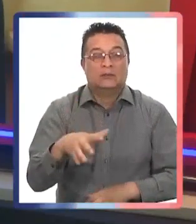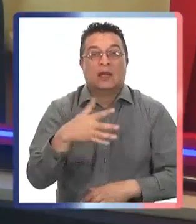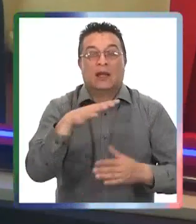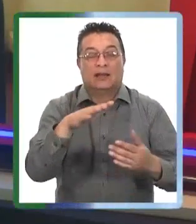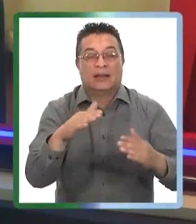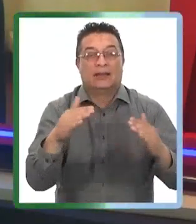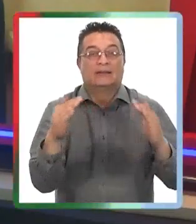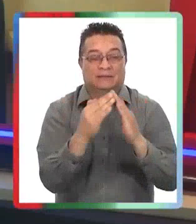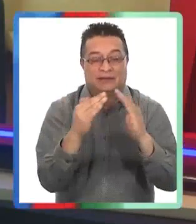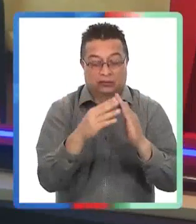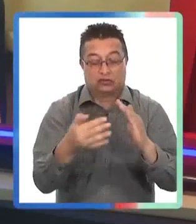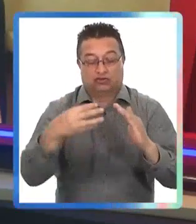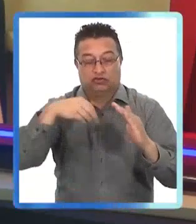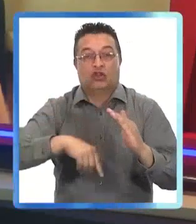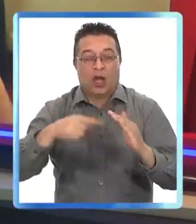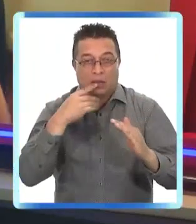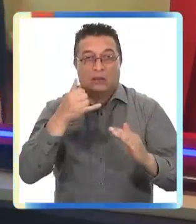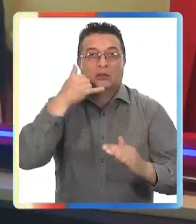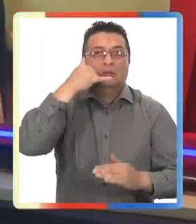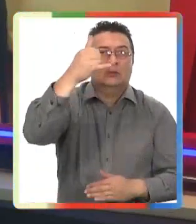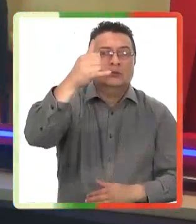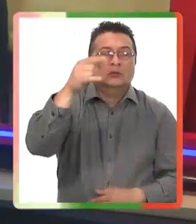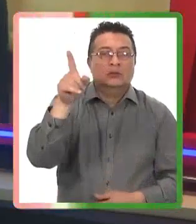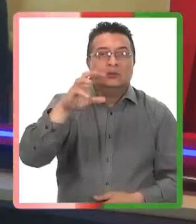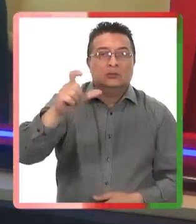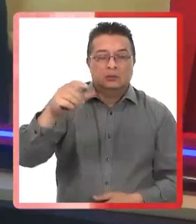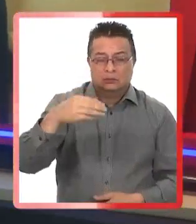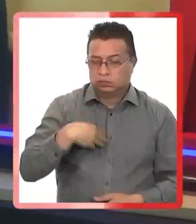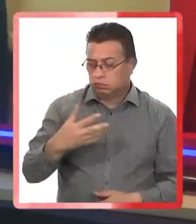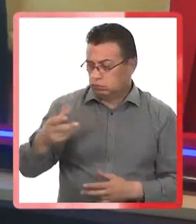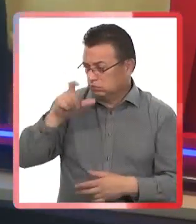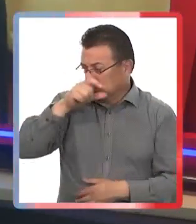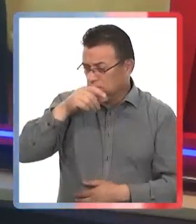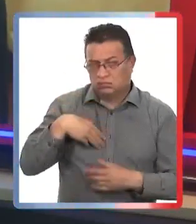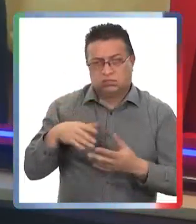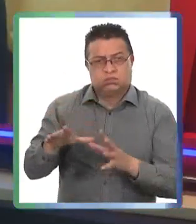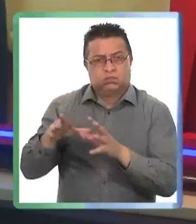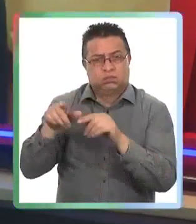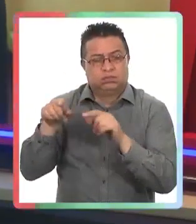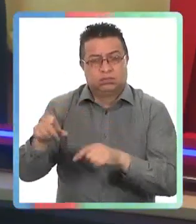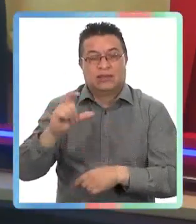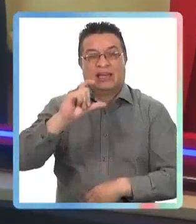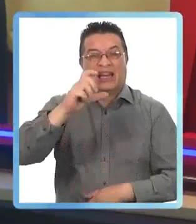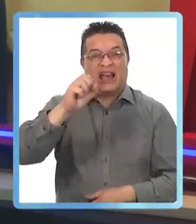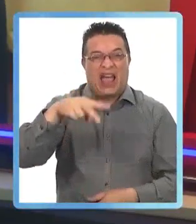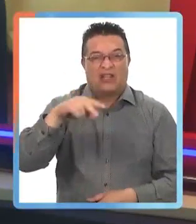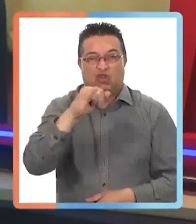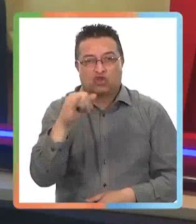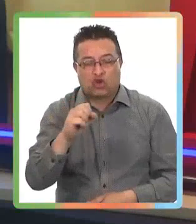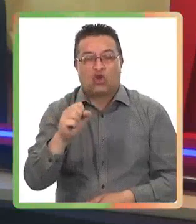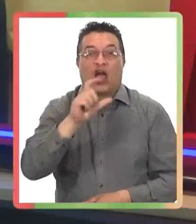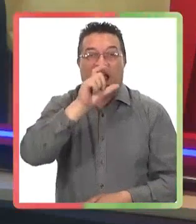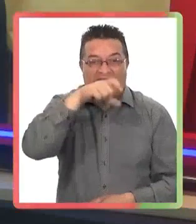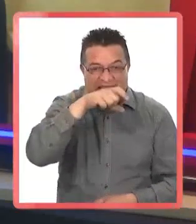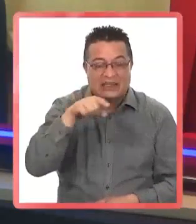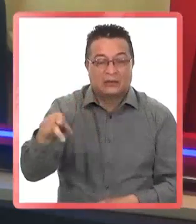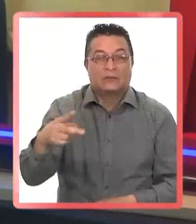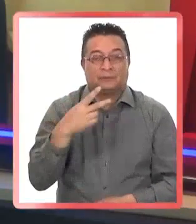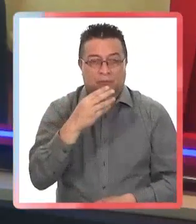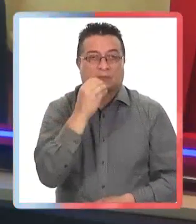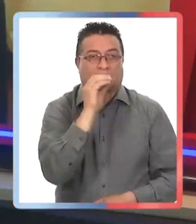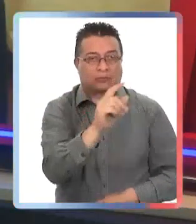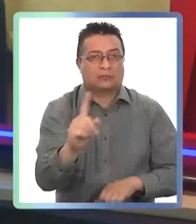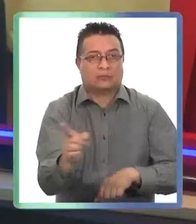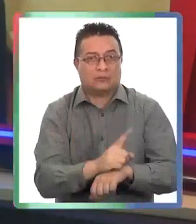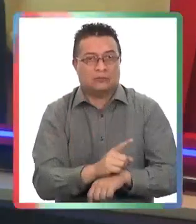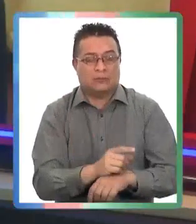aves de Traspatio, ¿verdad? Una señora que llama al SAC y dice, mire, esto está pasando con mis aves, básicamente gansos y gallinas, da el aviso